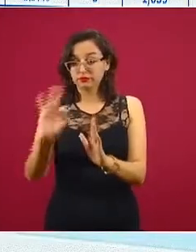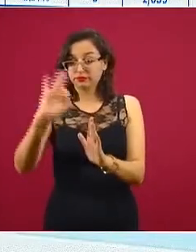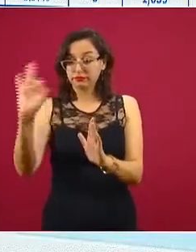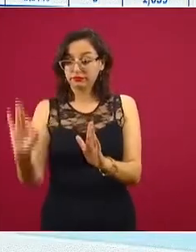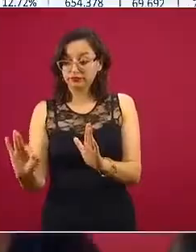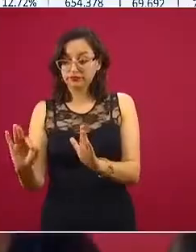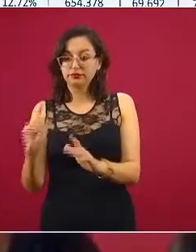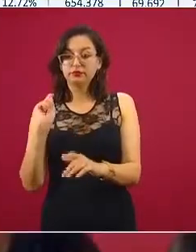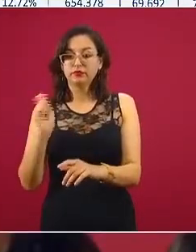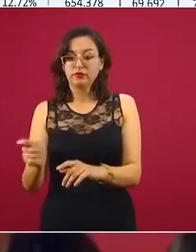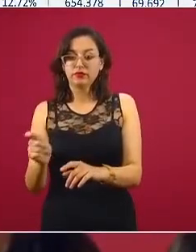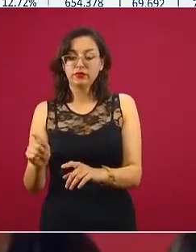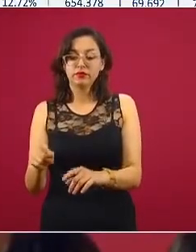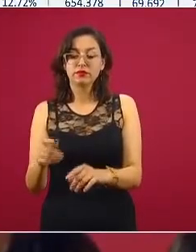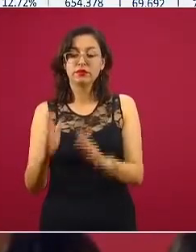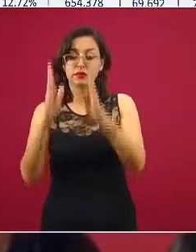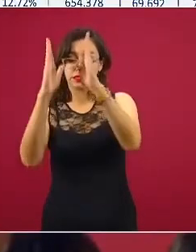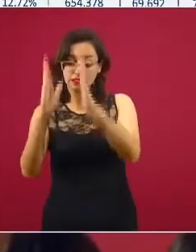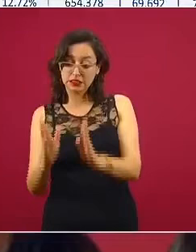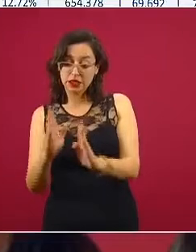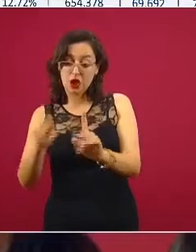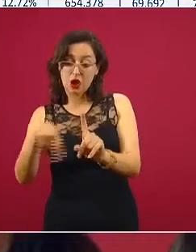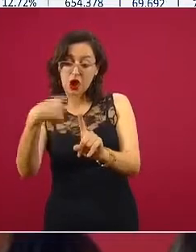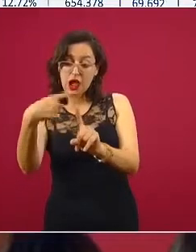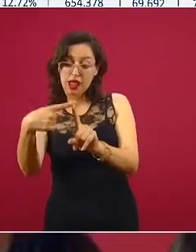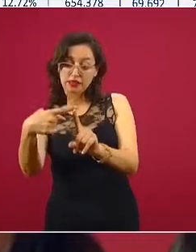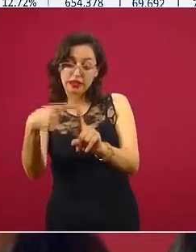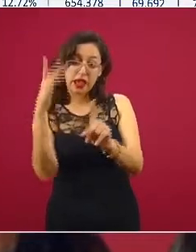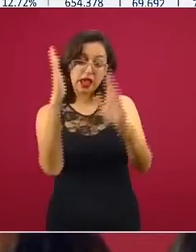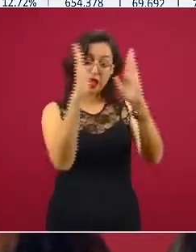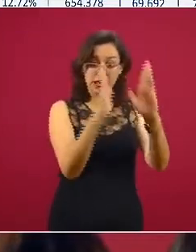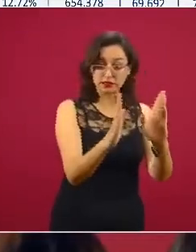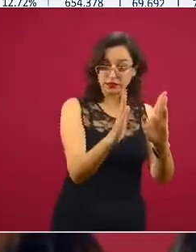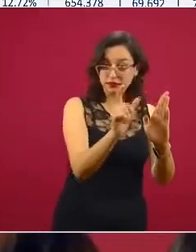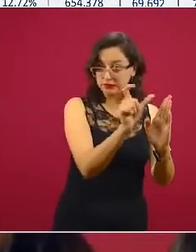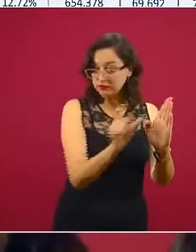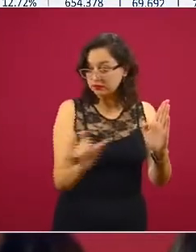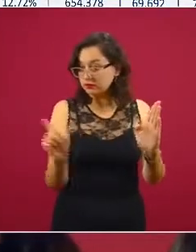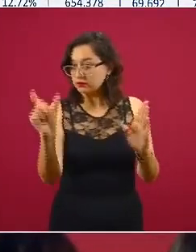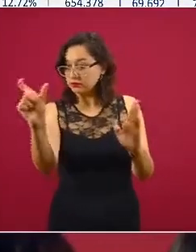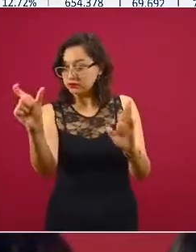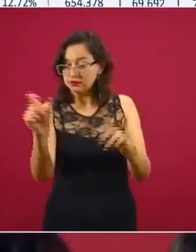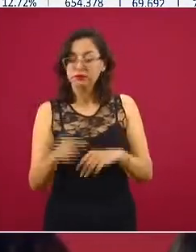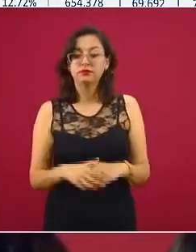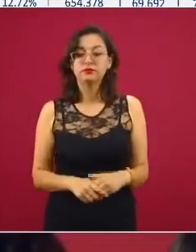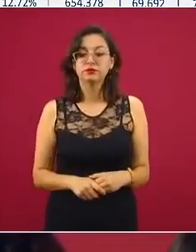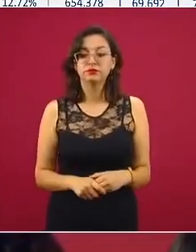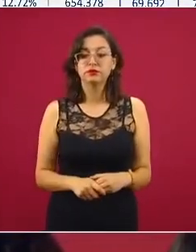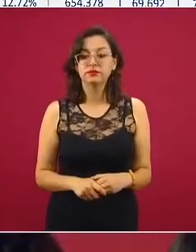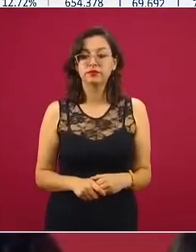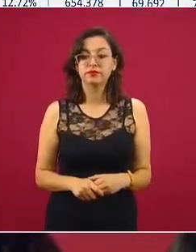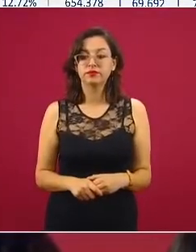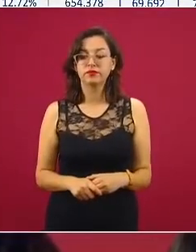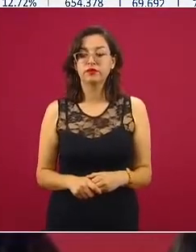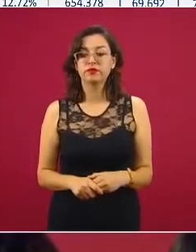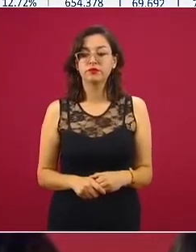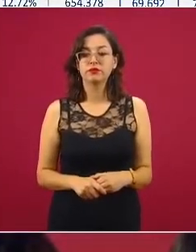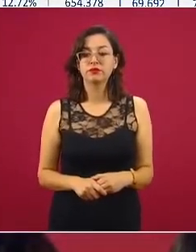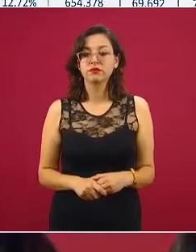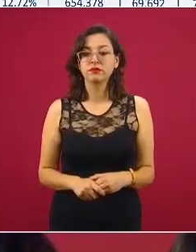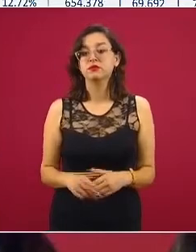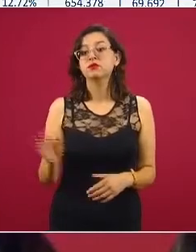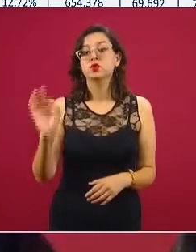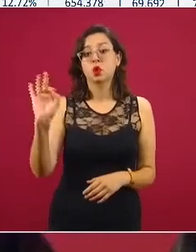de dividir esto entre esto para cada una de las semanas. ¿Qué nos da? La proporción, o se medía aquí